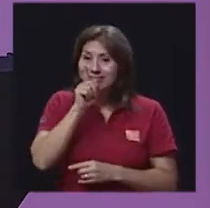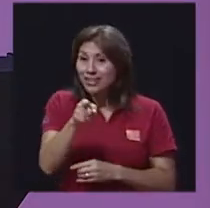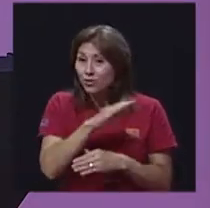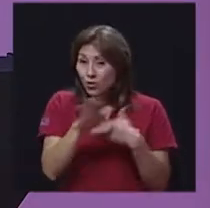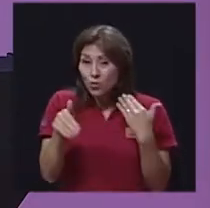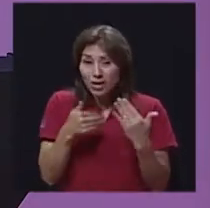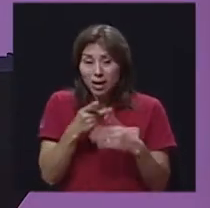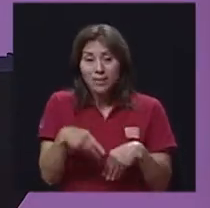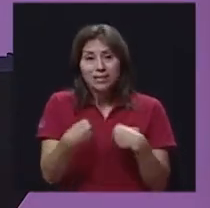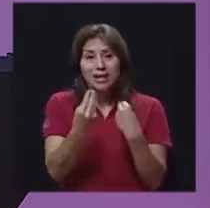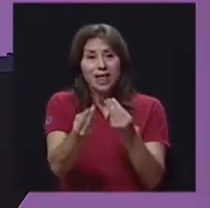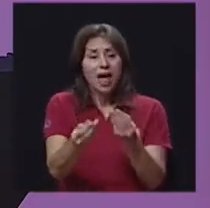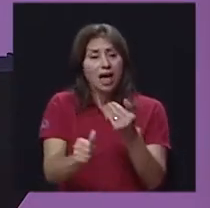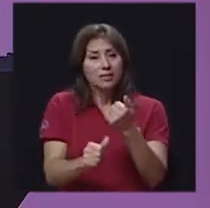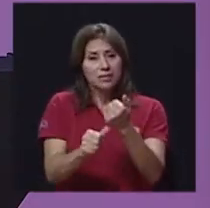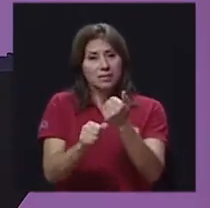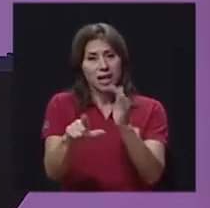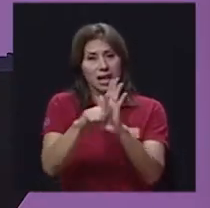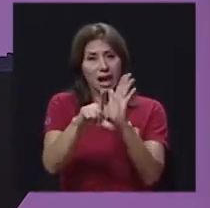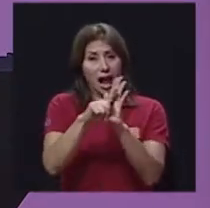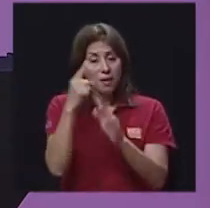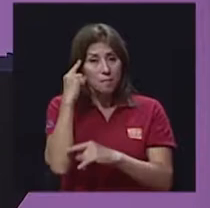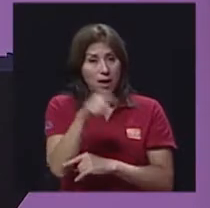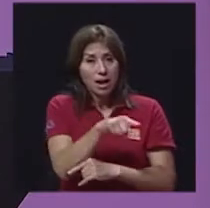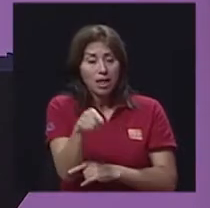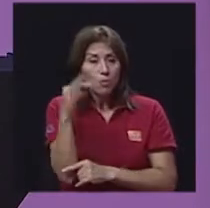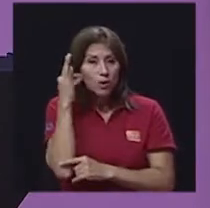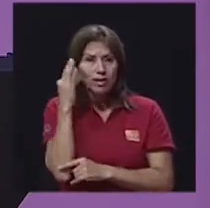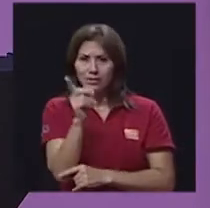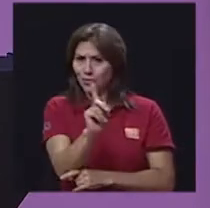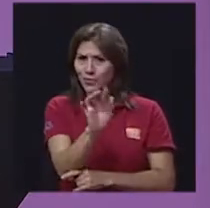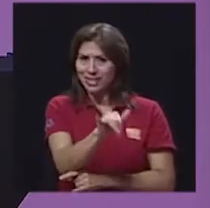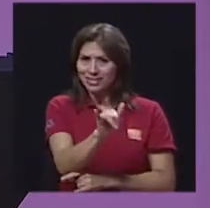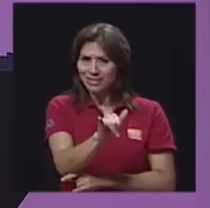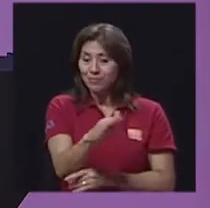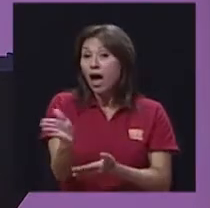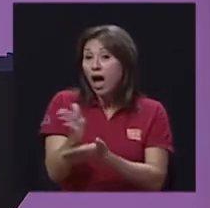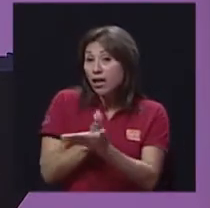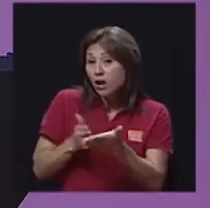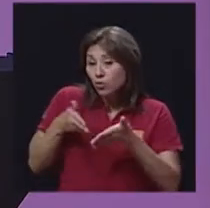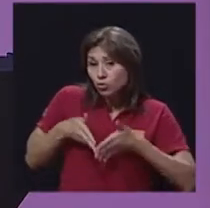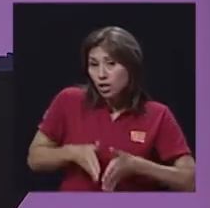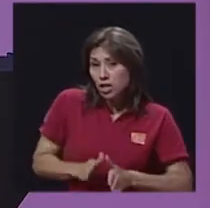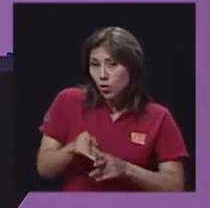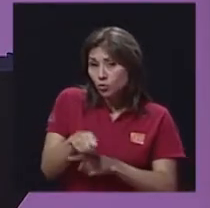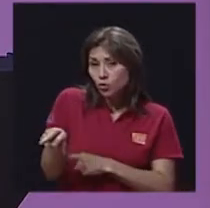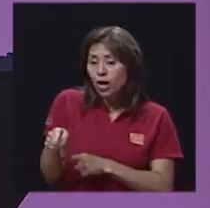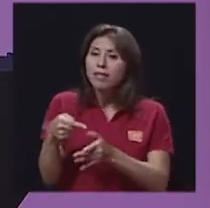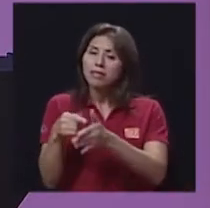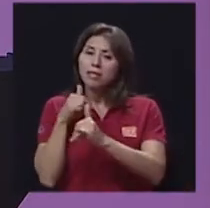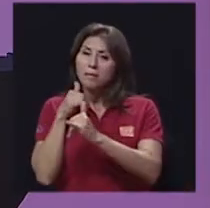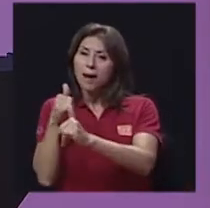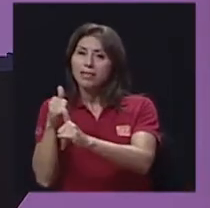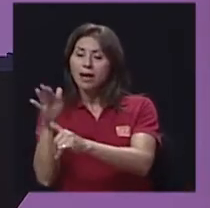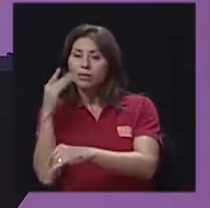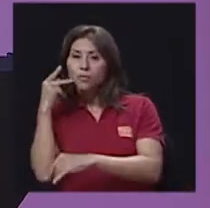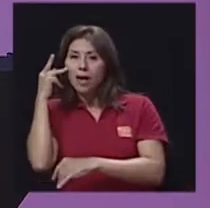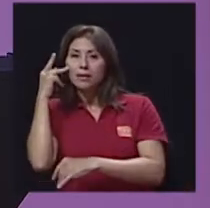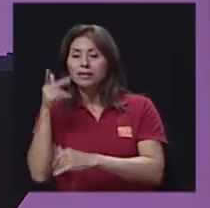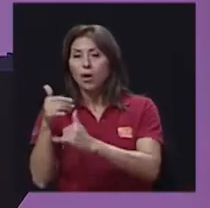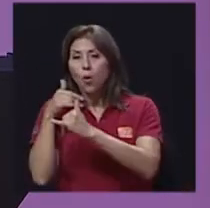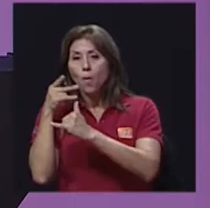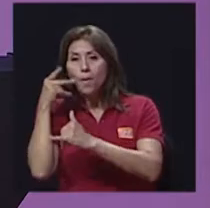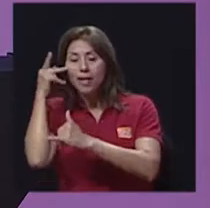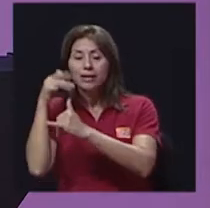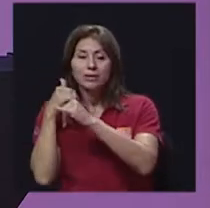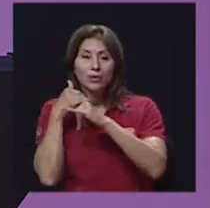es así. Hay estudiantes que demandan a sus padres, padres que demandan a sus hijos, también varones, a los cuales también le brindamos asistencia.